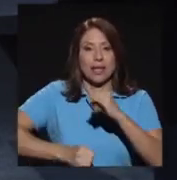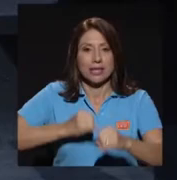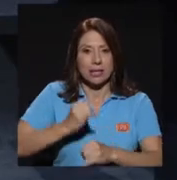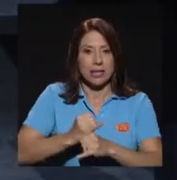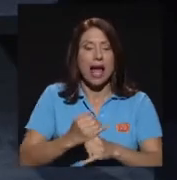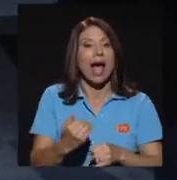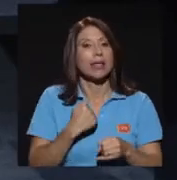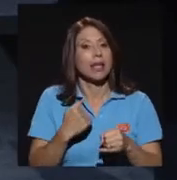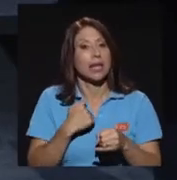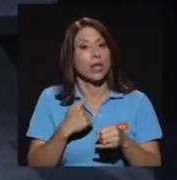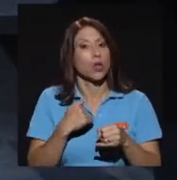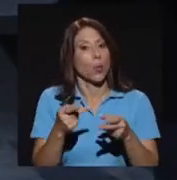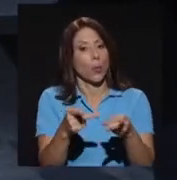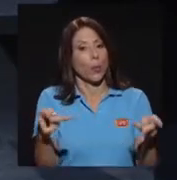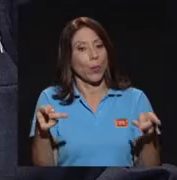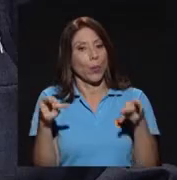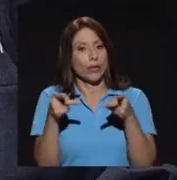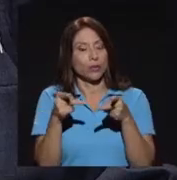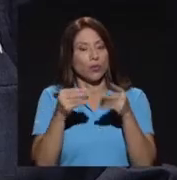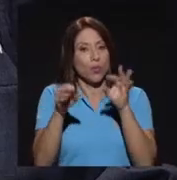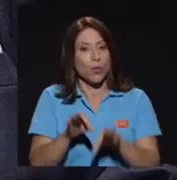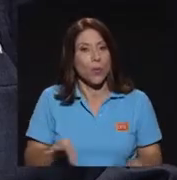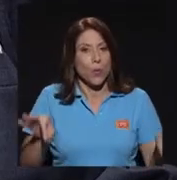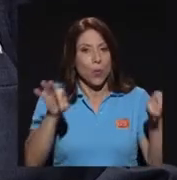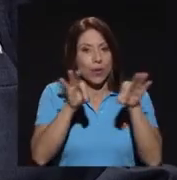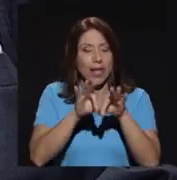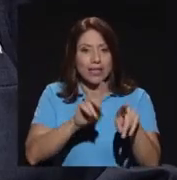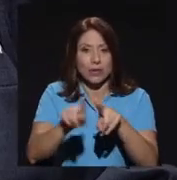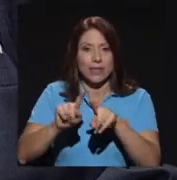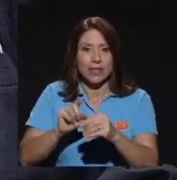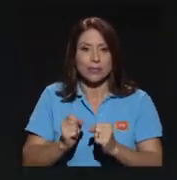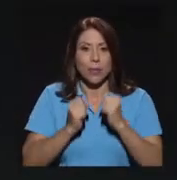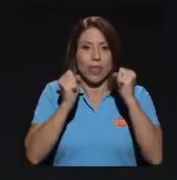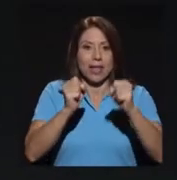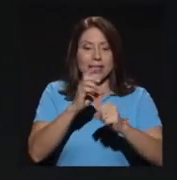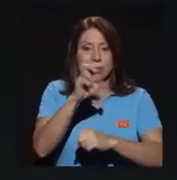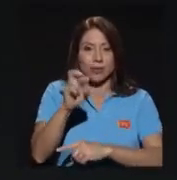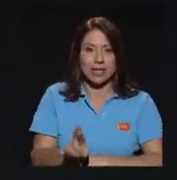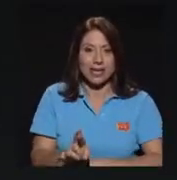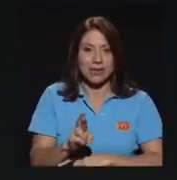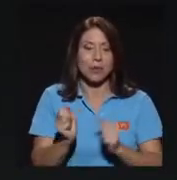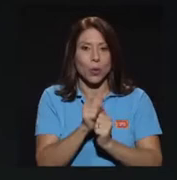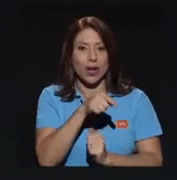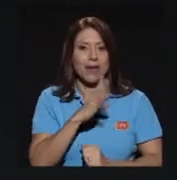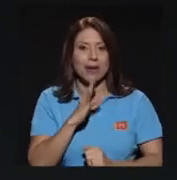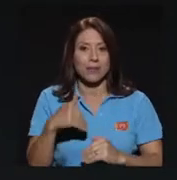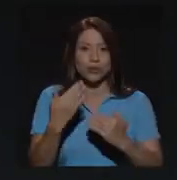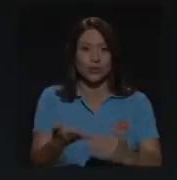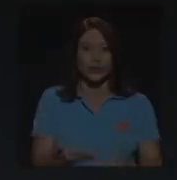poderes de la república y con él hablaremos una vez que el canal nos invite regresamos